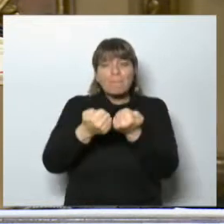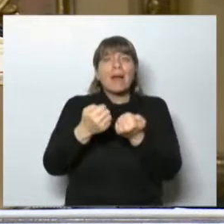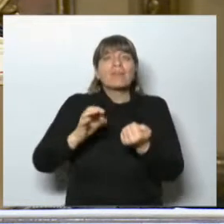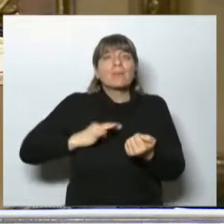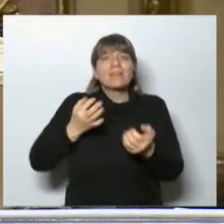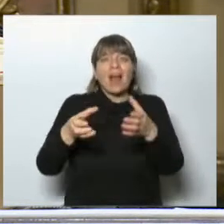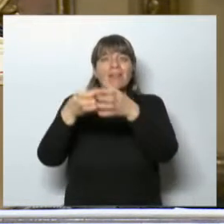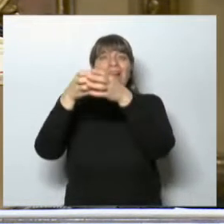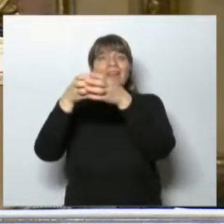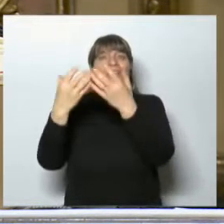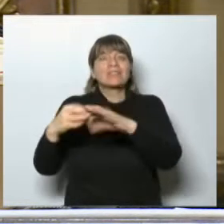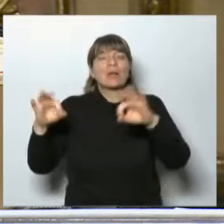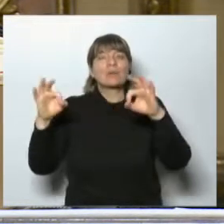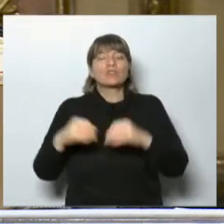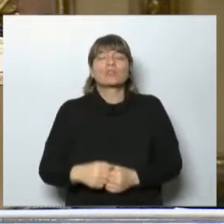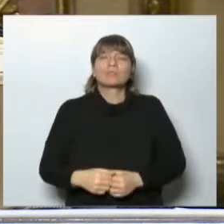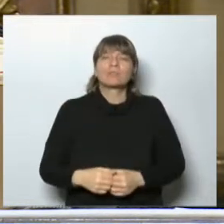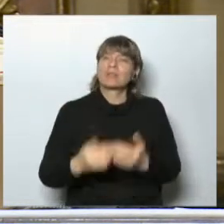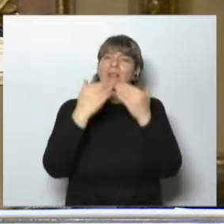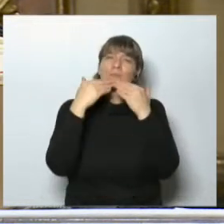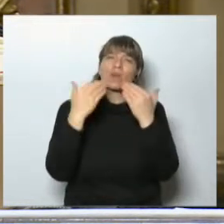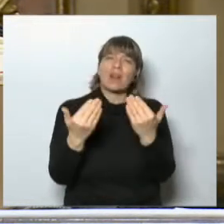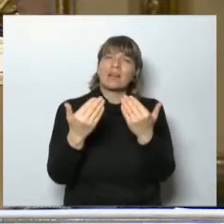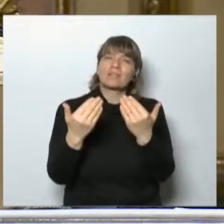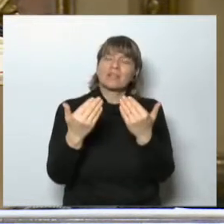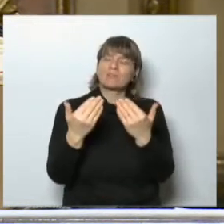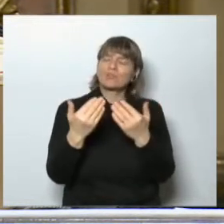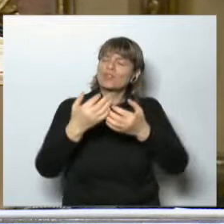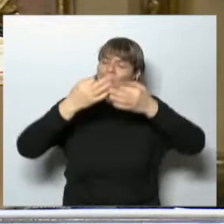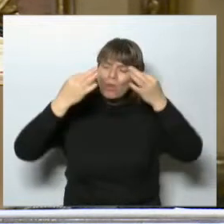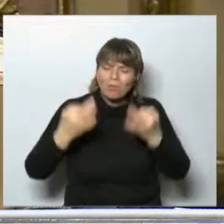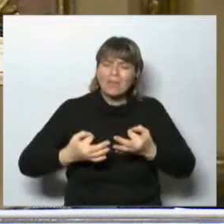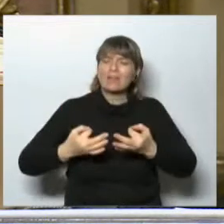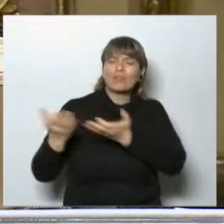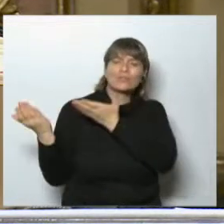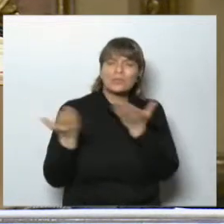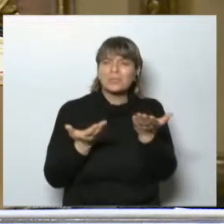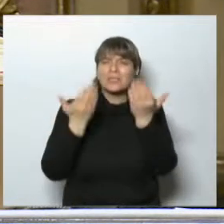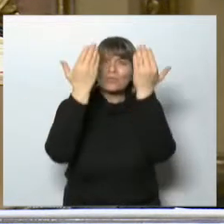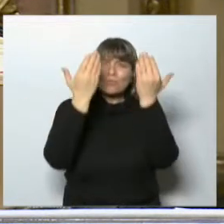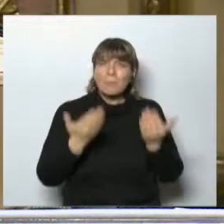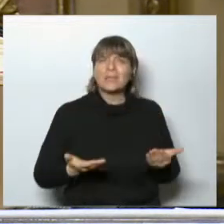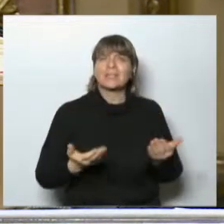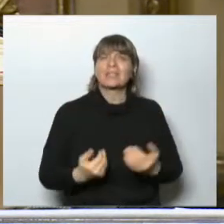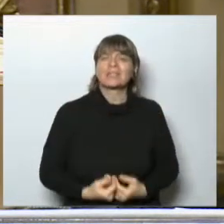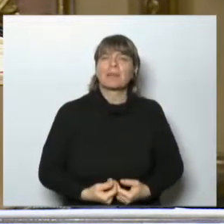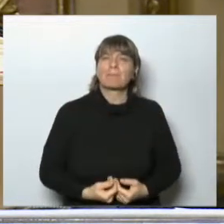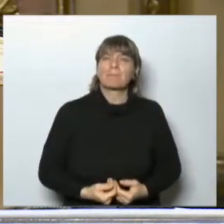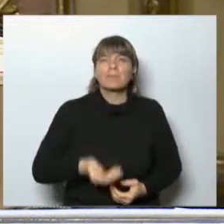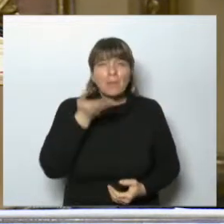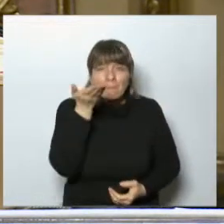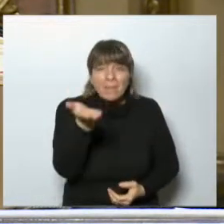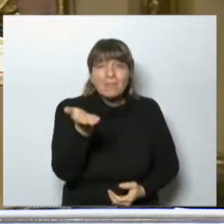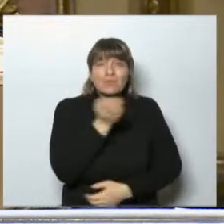vida y el cáliz de salvación, y te damos gracias porque nos haces dignos de servirte en tu presencia. Te